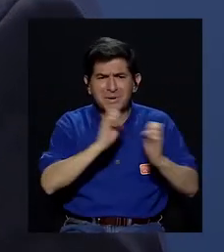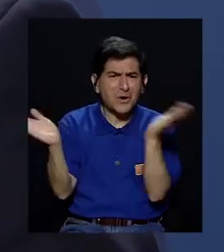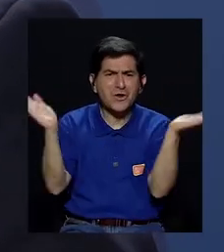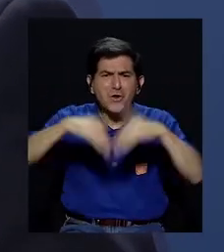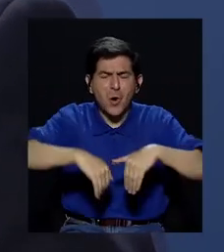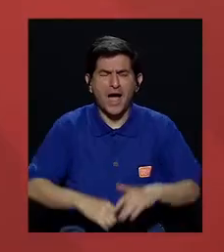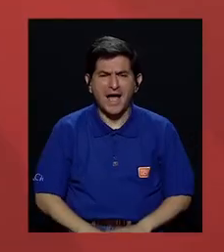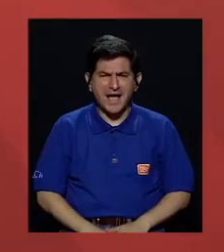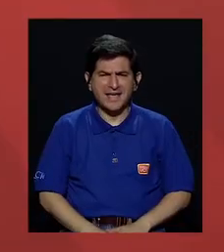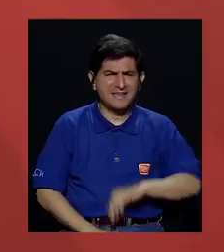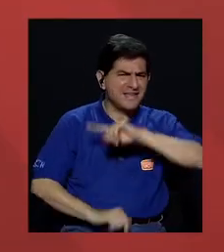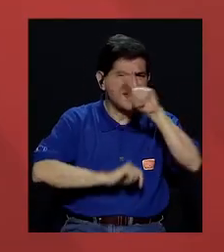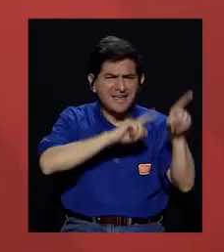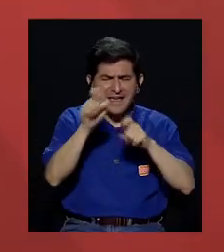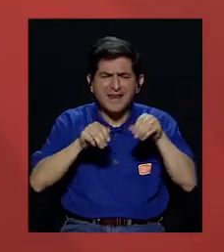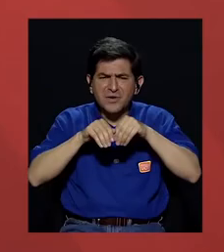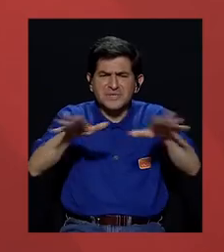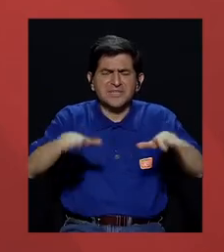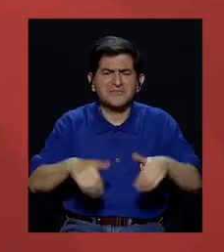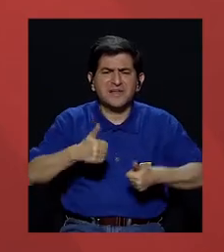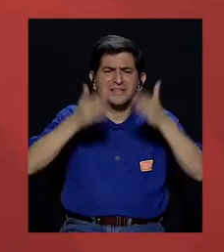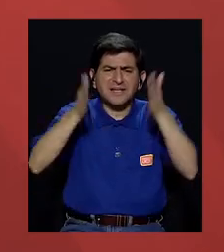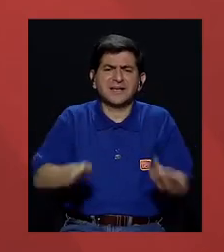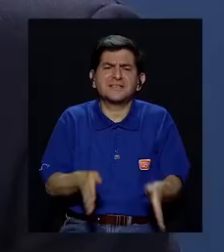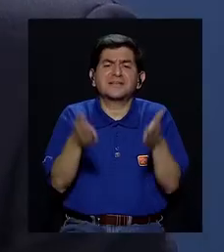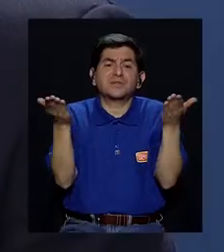no hay estrategias como está la encuesta en redes